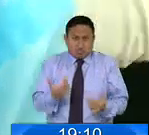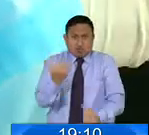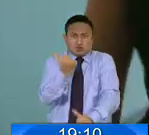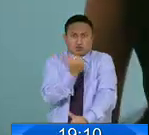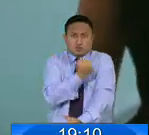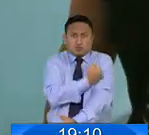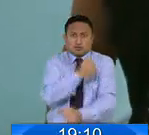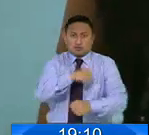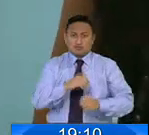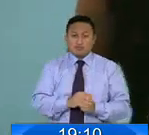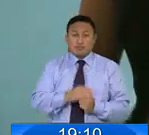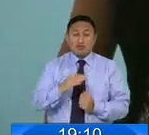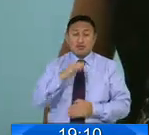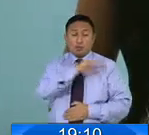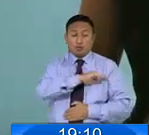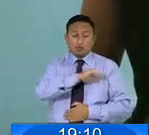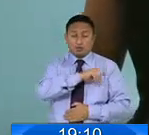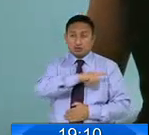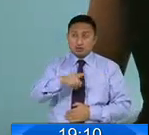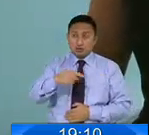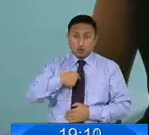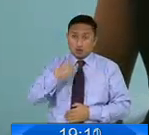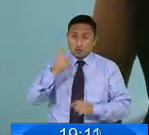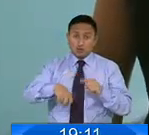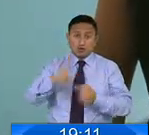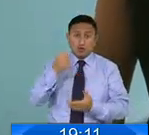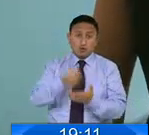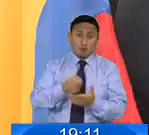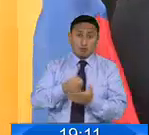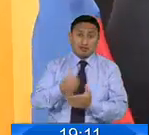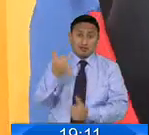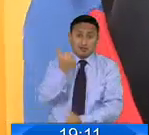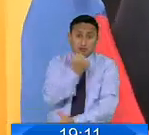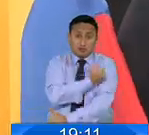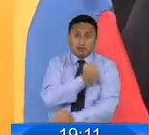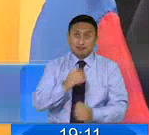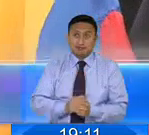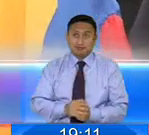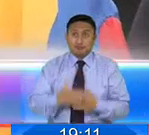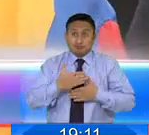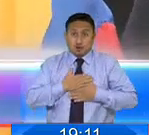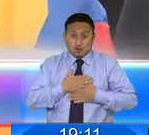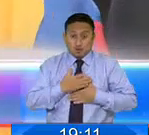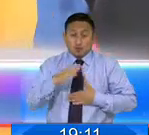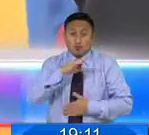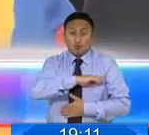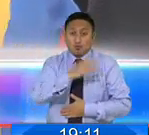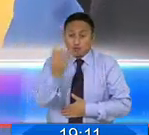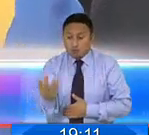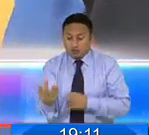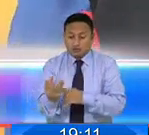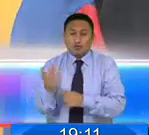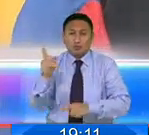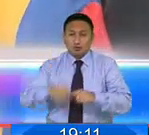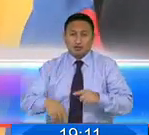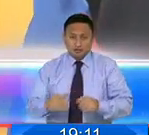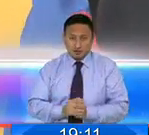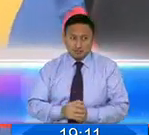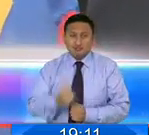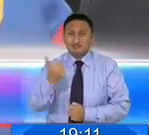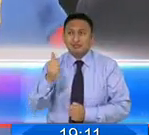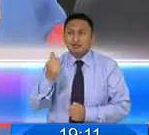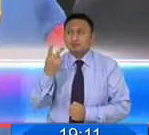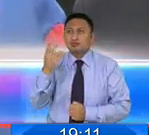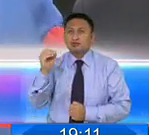sobre todo para aquellos municipios que no pueden adquirir las vacunas. No lo podemos hacer como municipios pequeños, porque comprar